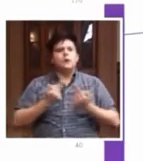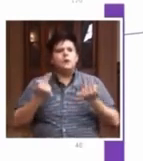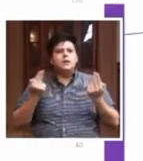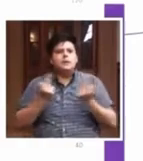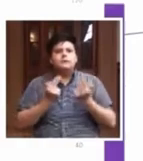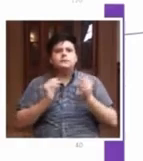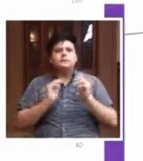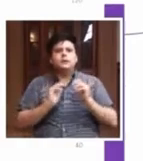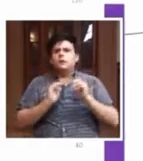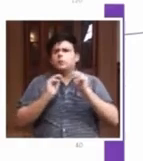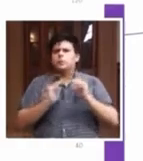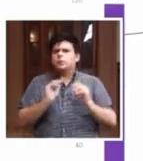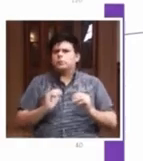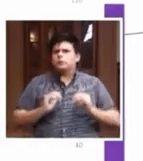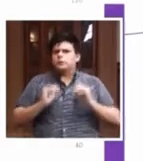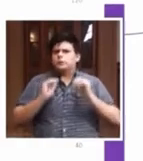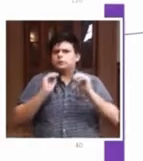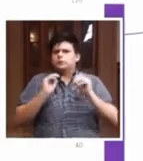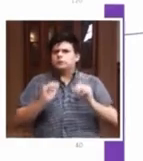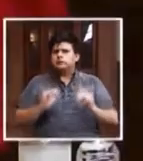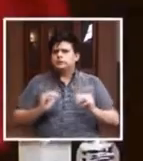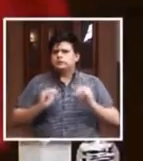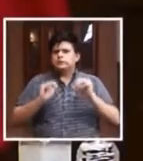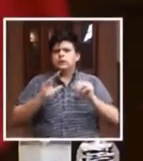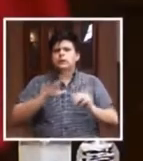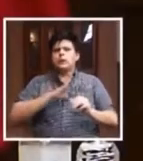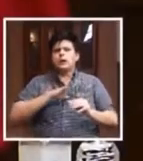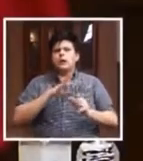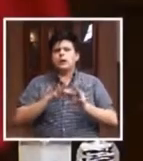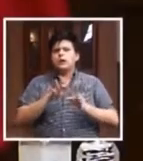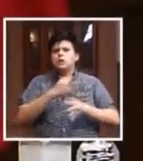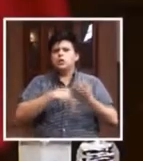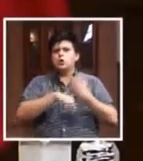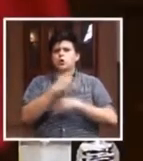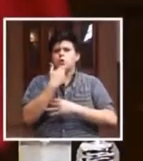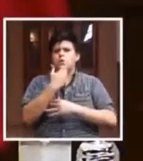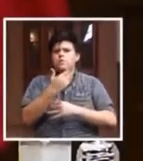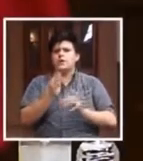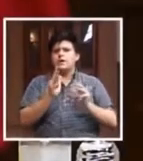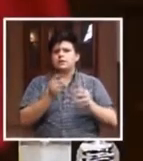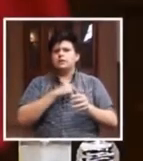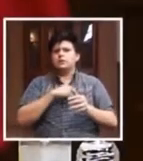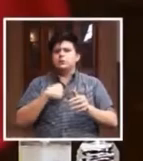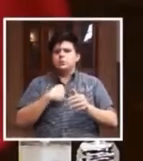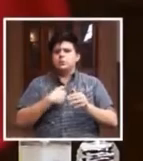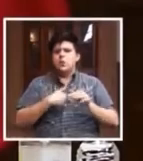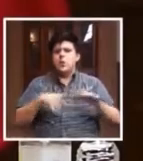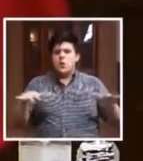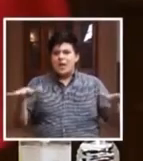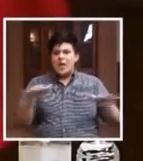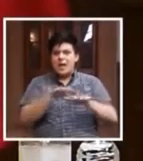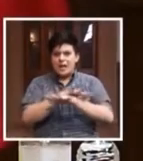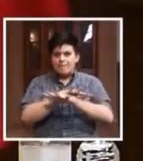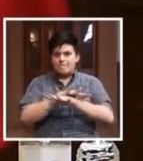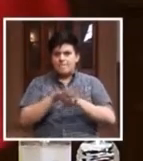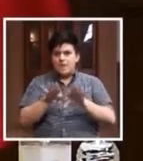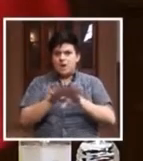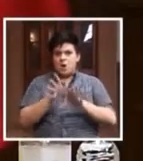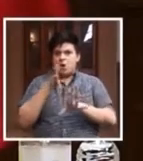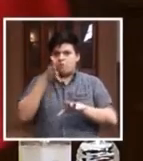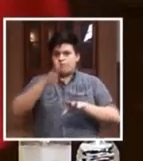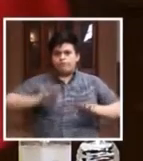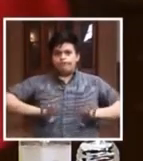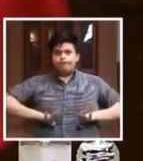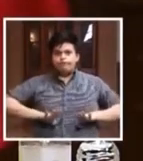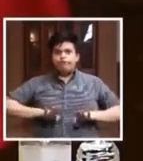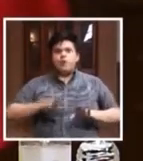ser muy puntuales en llevar a cabo las medidas de prevención para poder revertir el comportamiento.